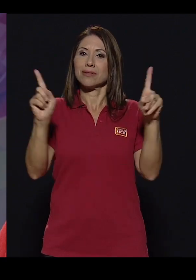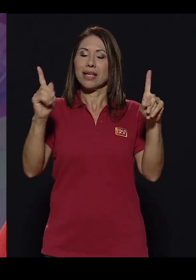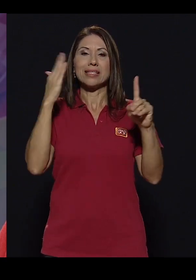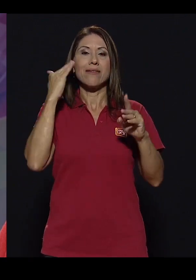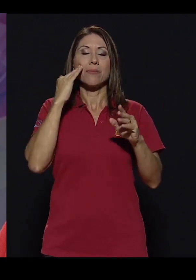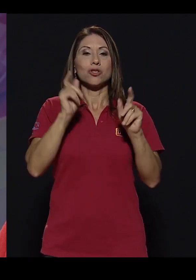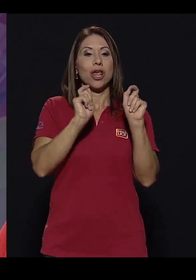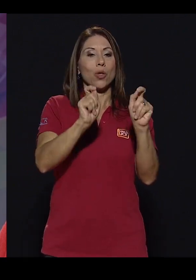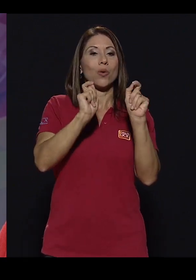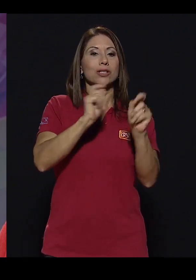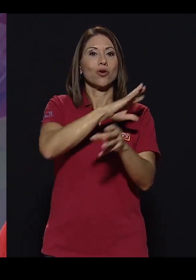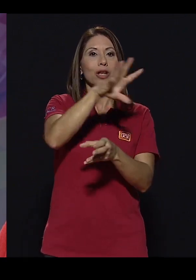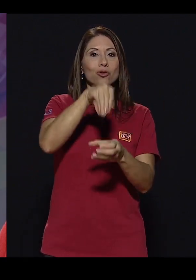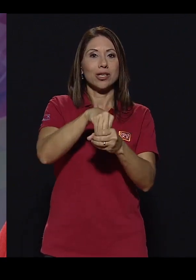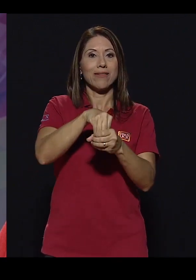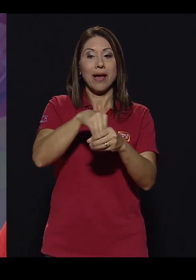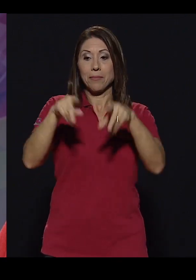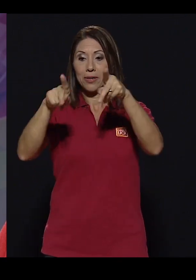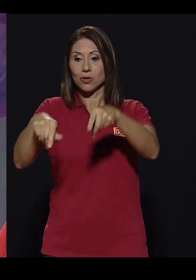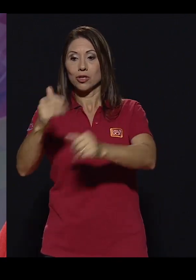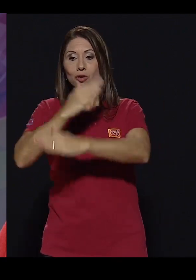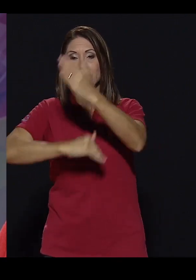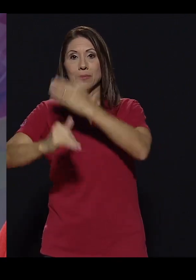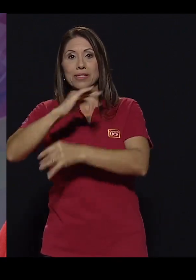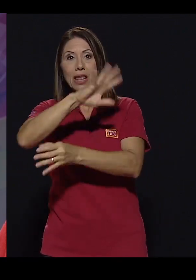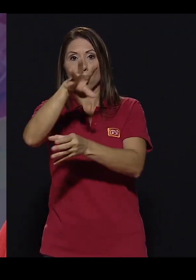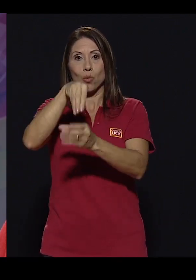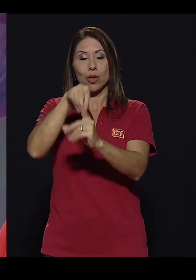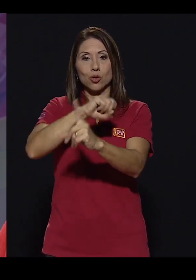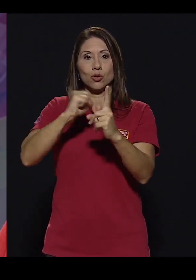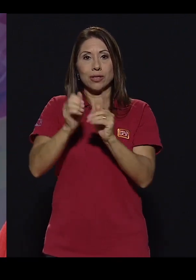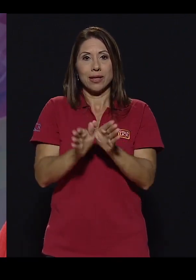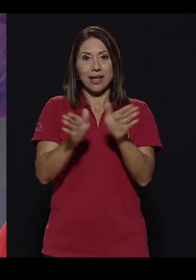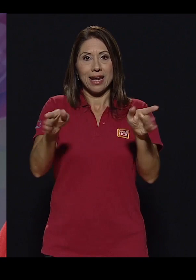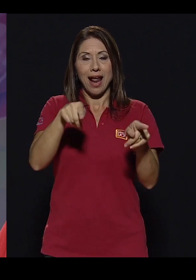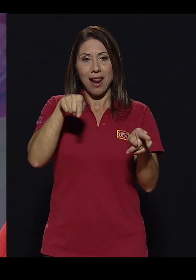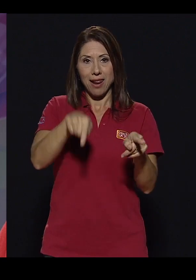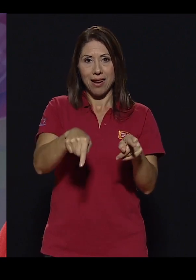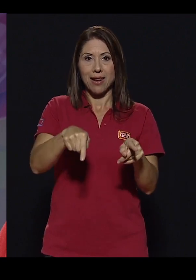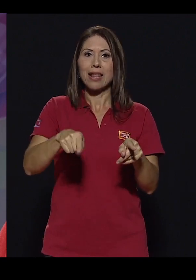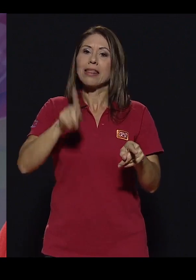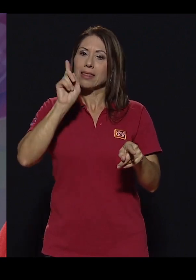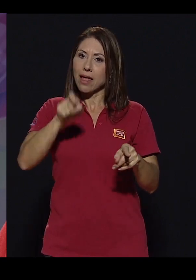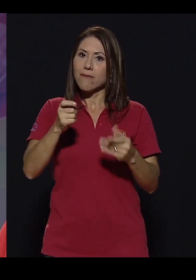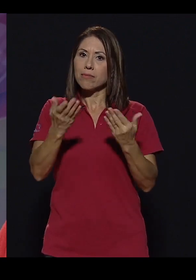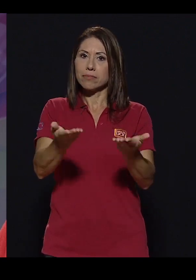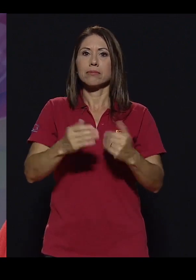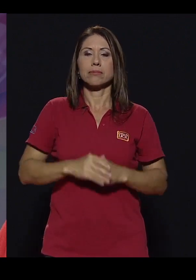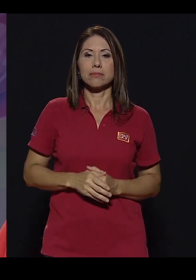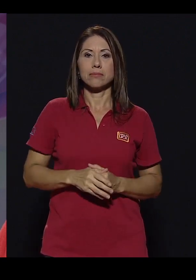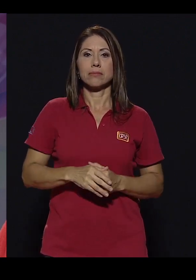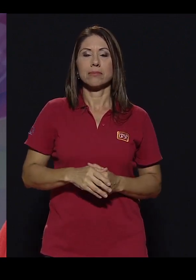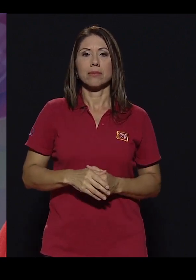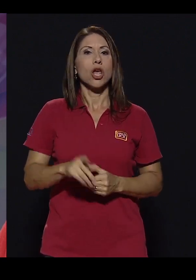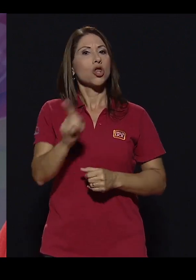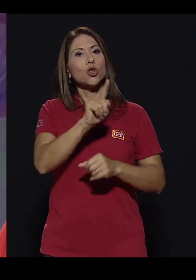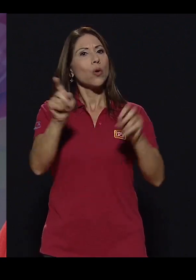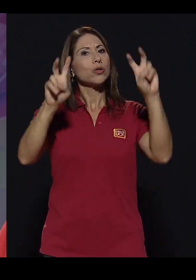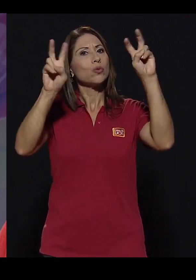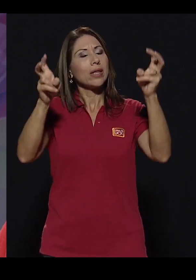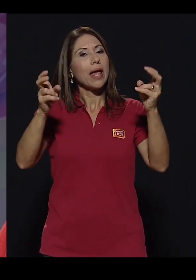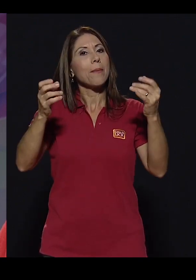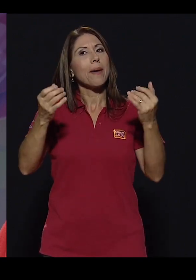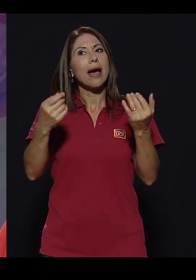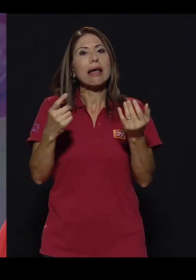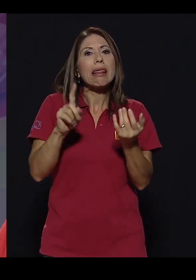educación inclusiva y la inclusión de las personas con discapacidad en la sociedad en general es lo que tiene que ser entonces no es un